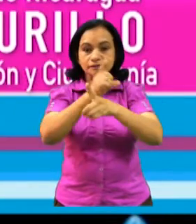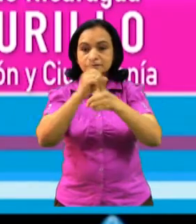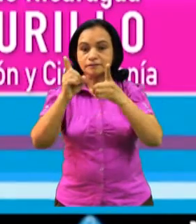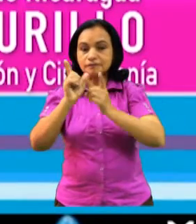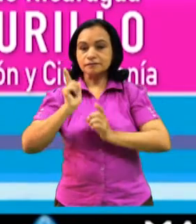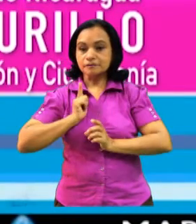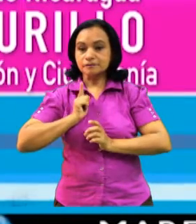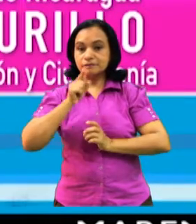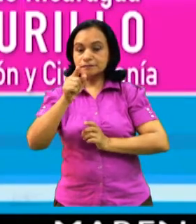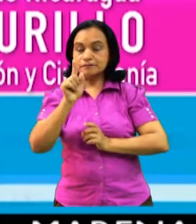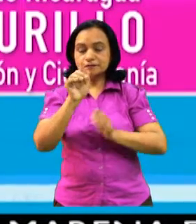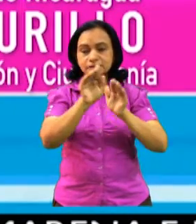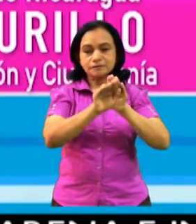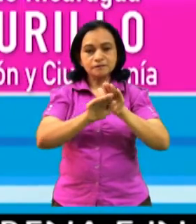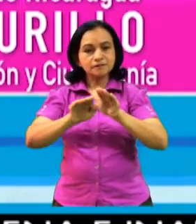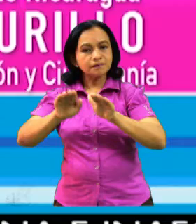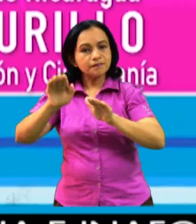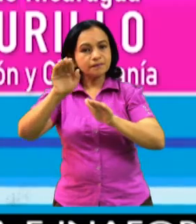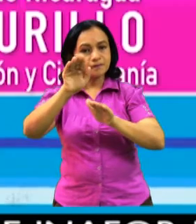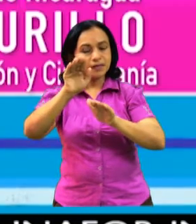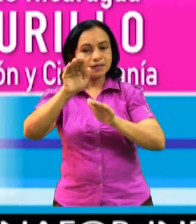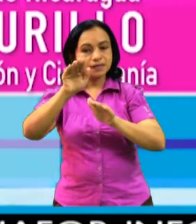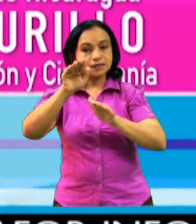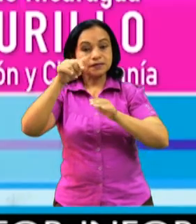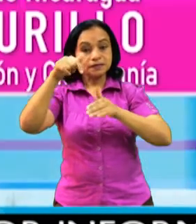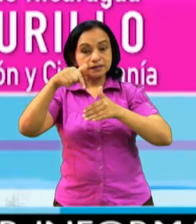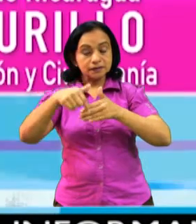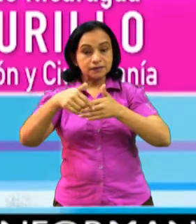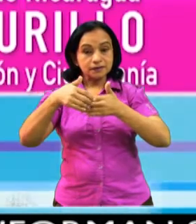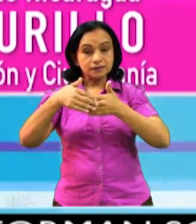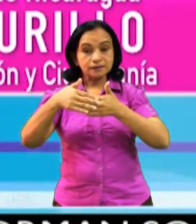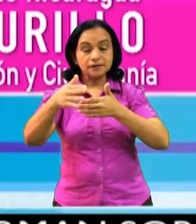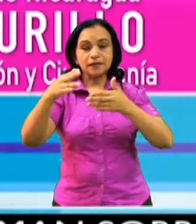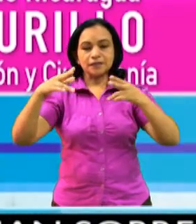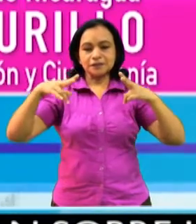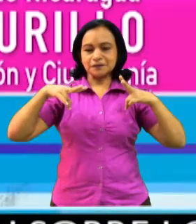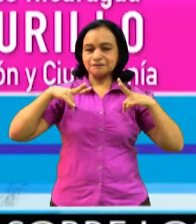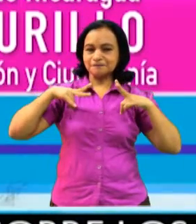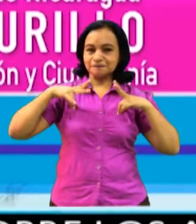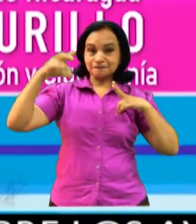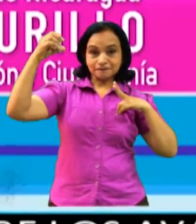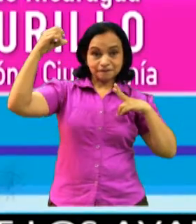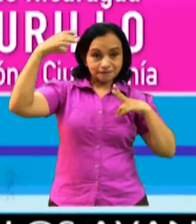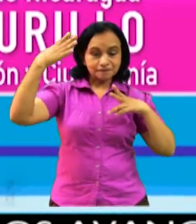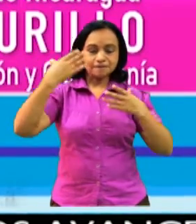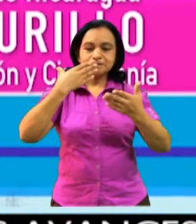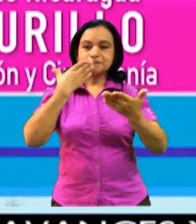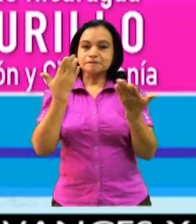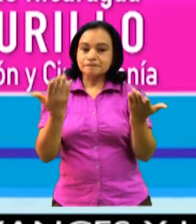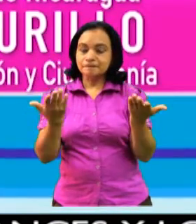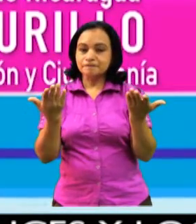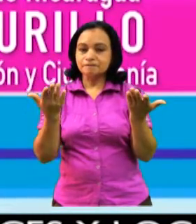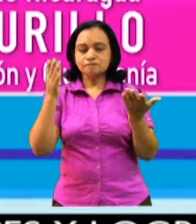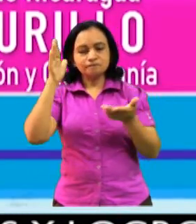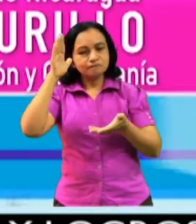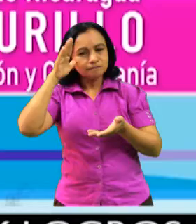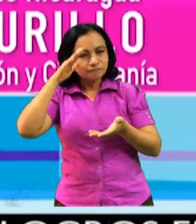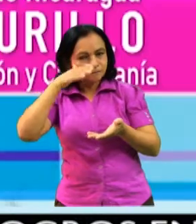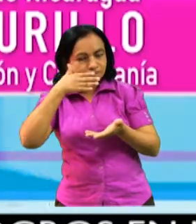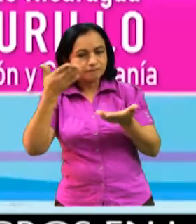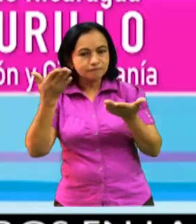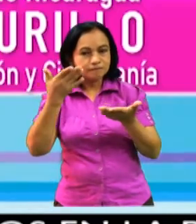tener presentes, sobre todo porque estamos en ese verano que desgraciadamente,